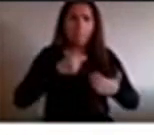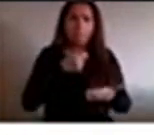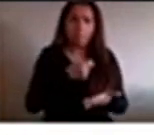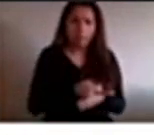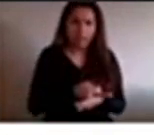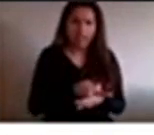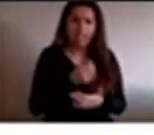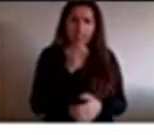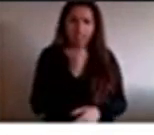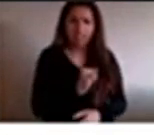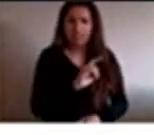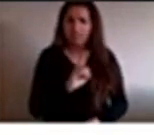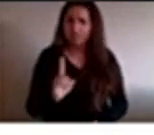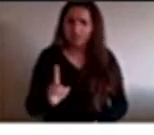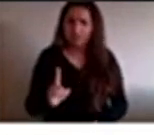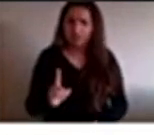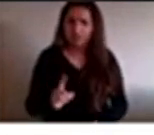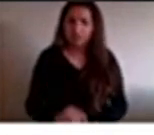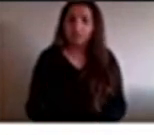No sé si quién quiere empezar.